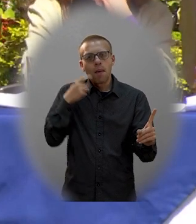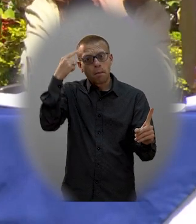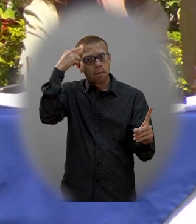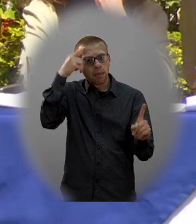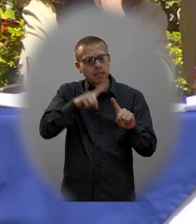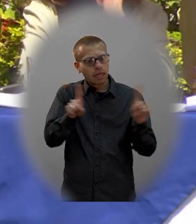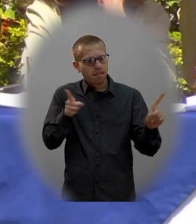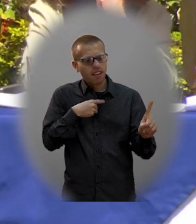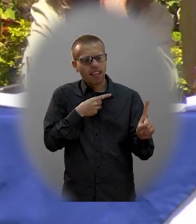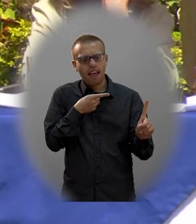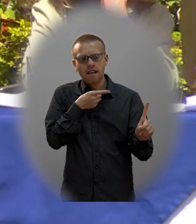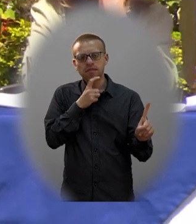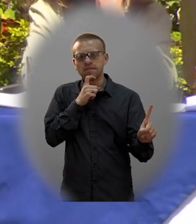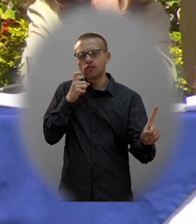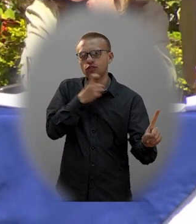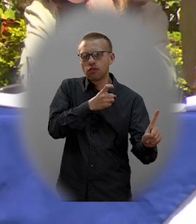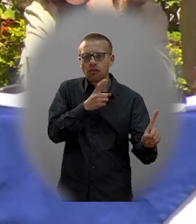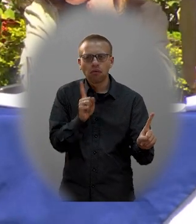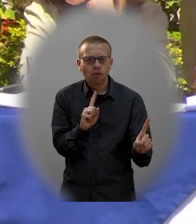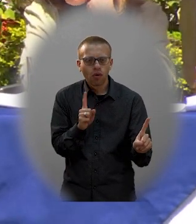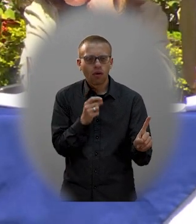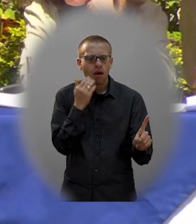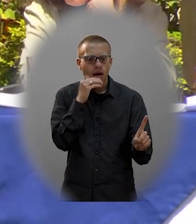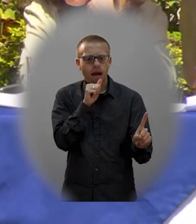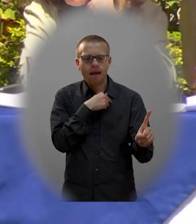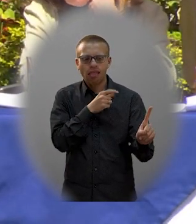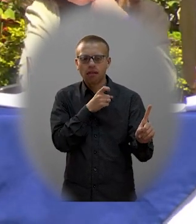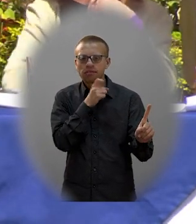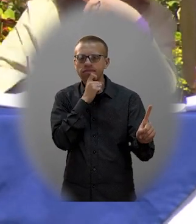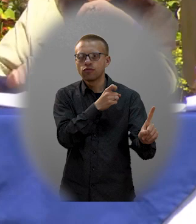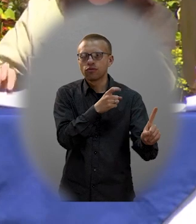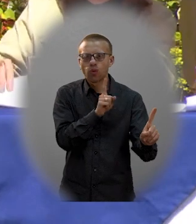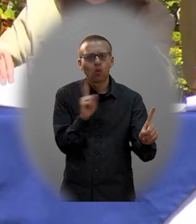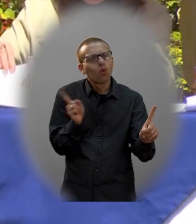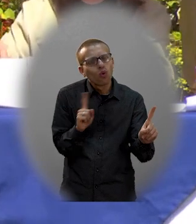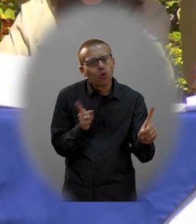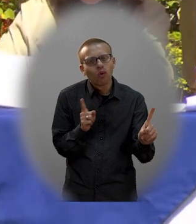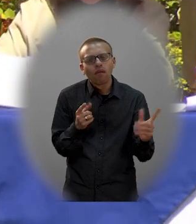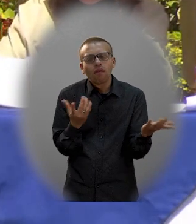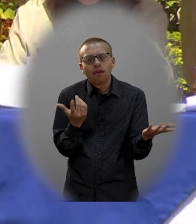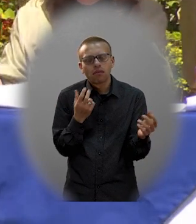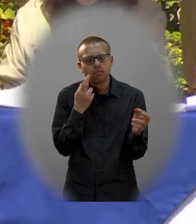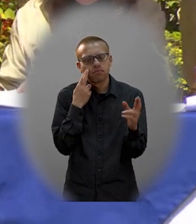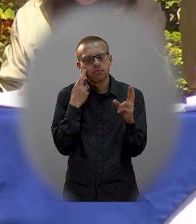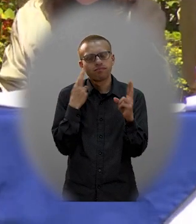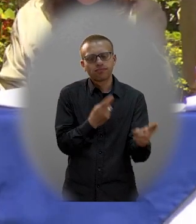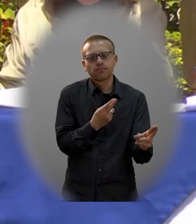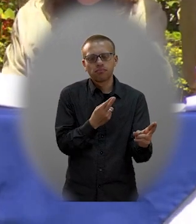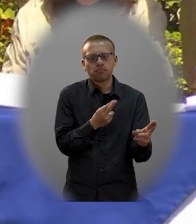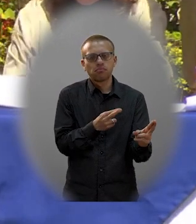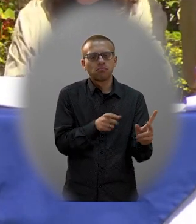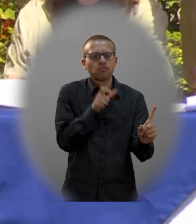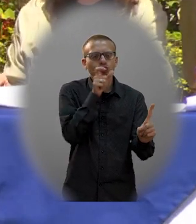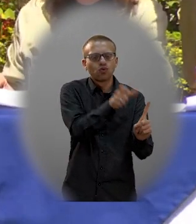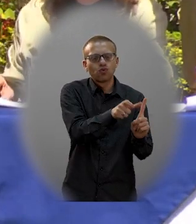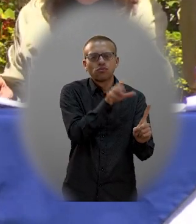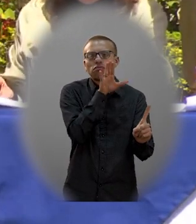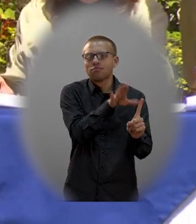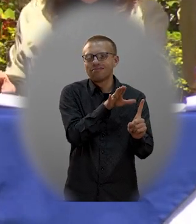diferente o la enemiga también, sino que de una u otra manera poder reconocer a ese otro sujeto con